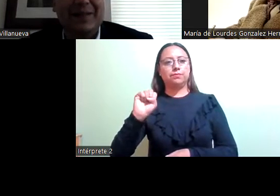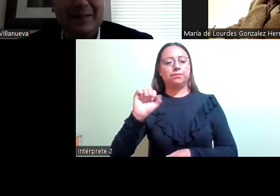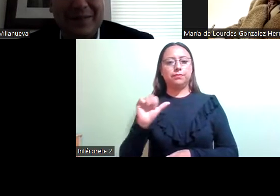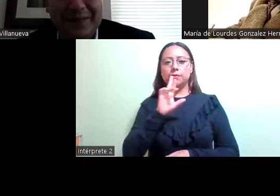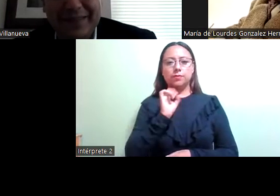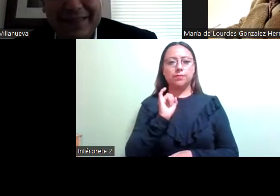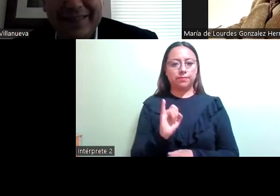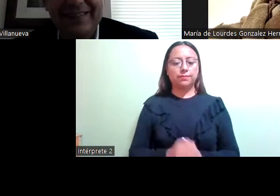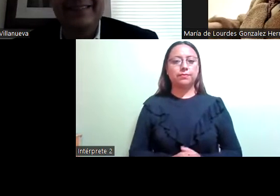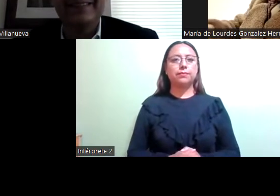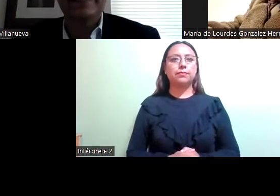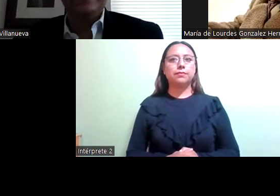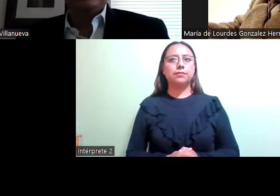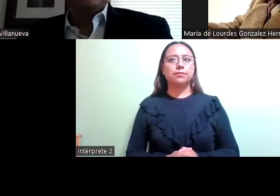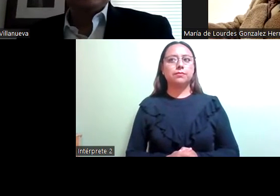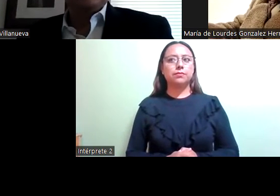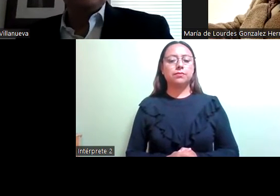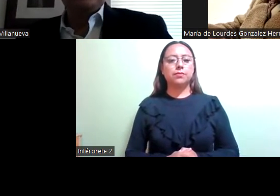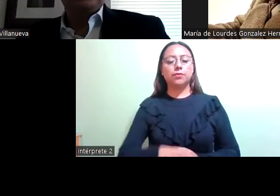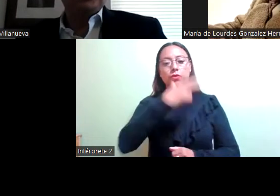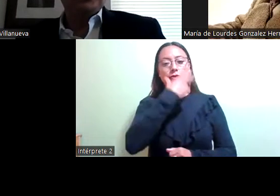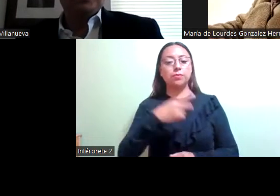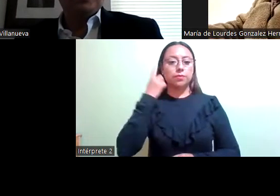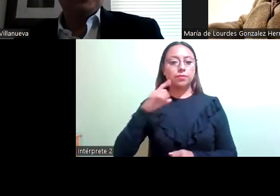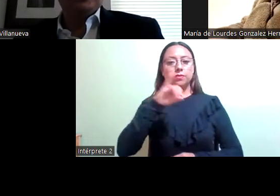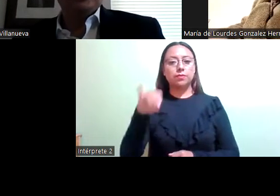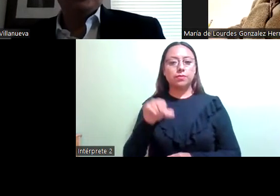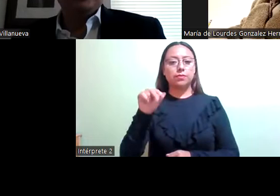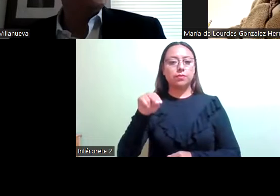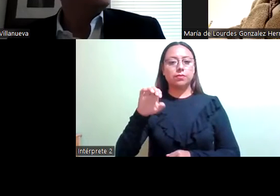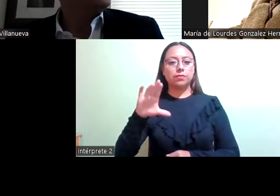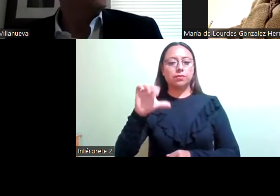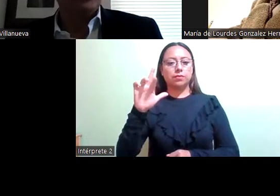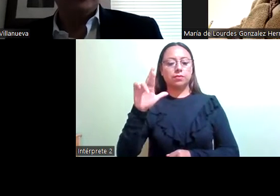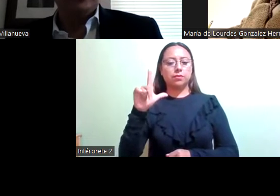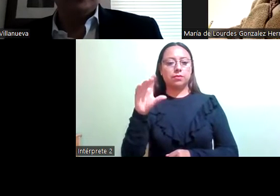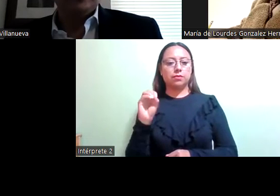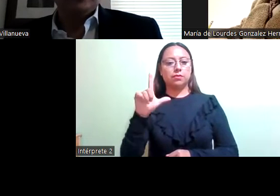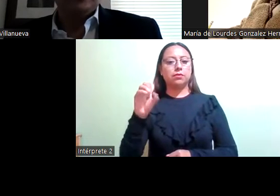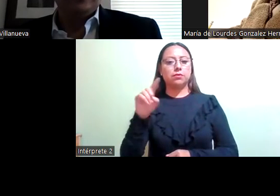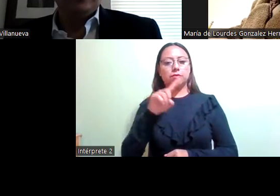favor. Diputado Ricardo Giancarlo Lozano Reynoso.